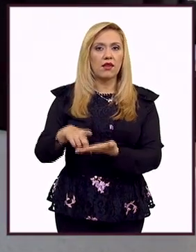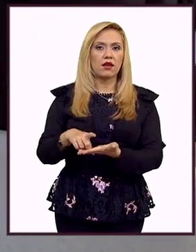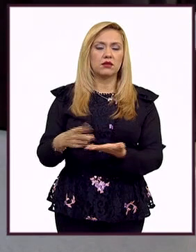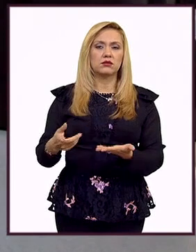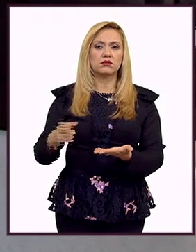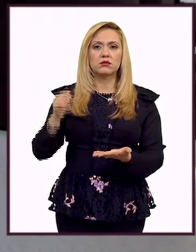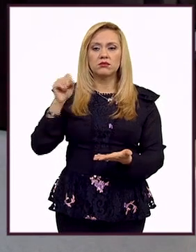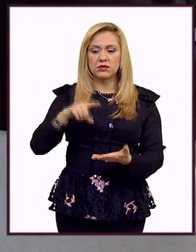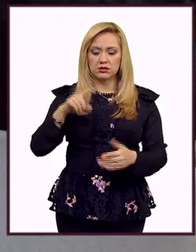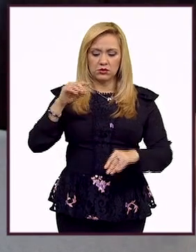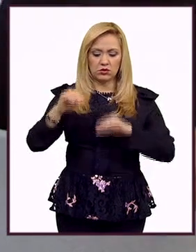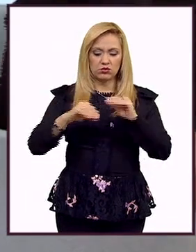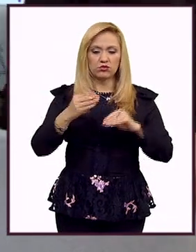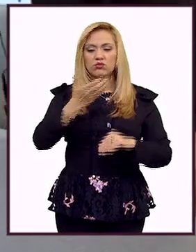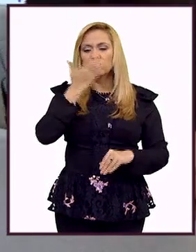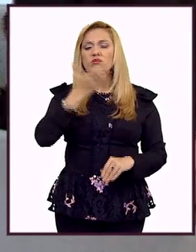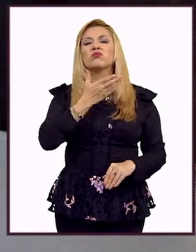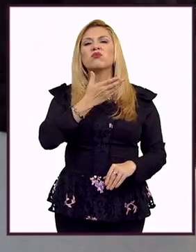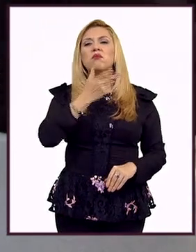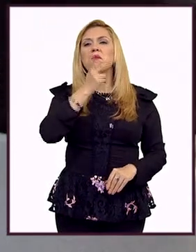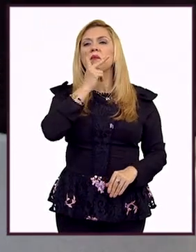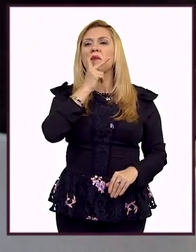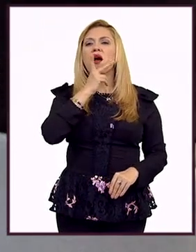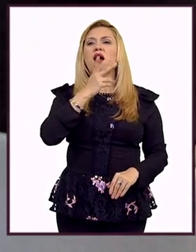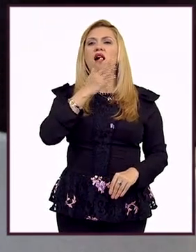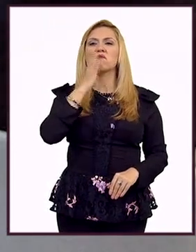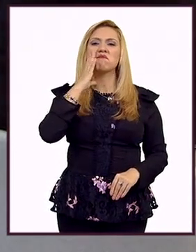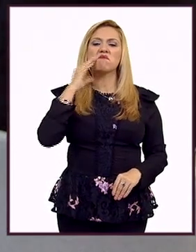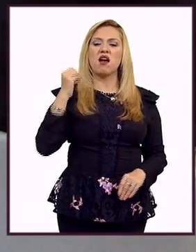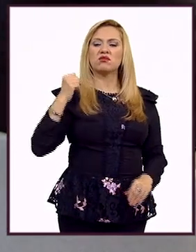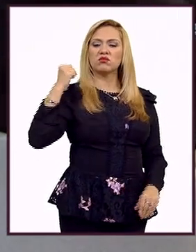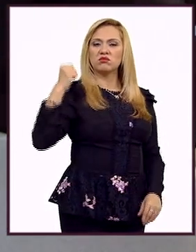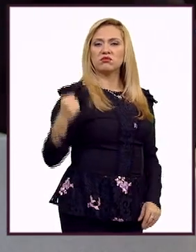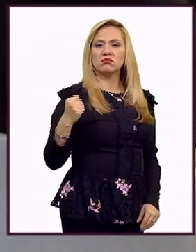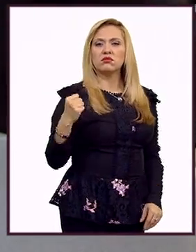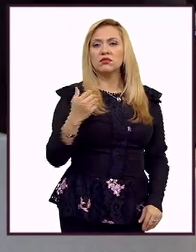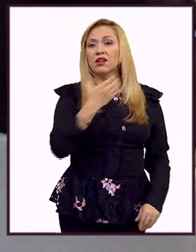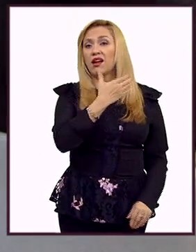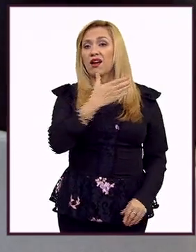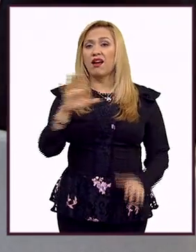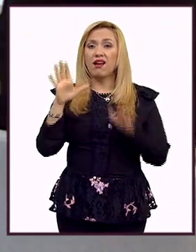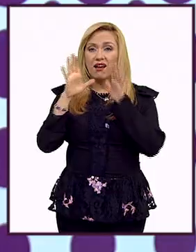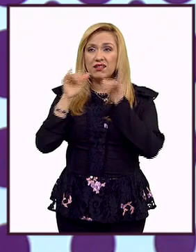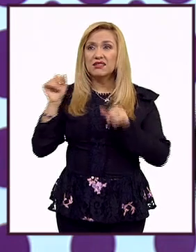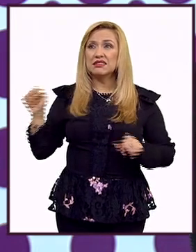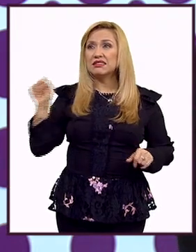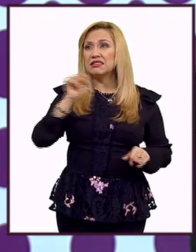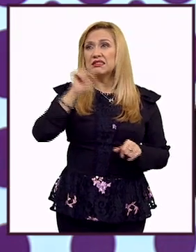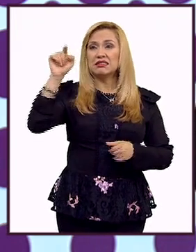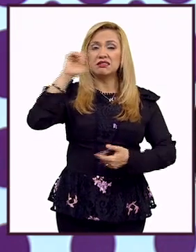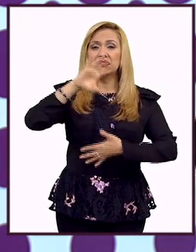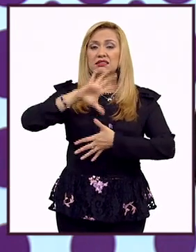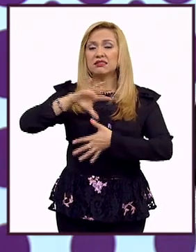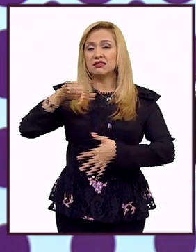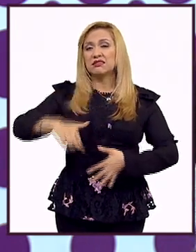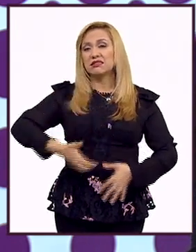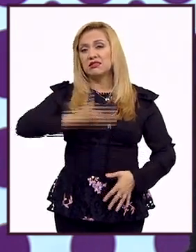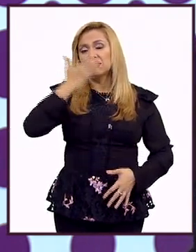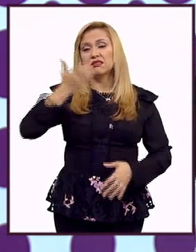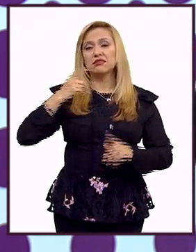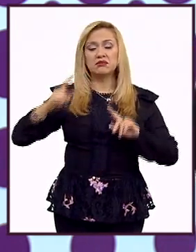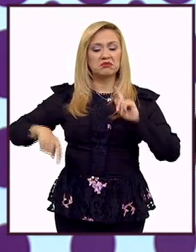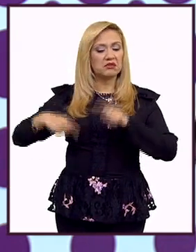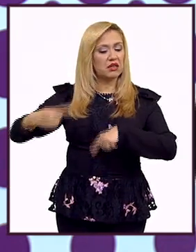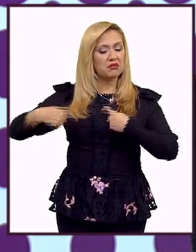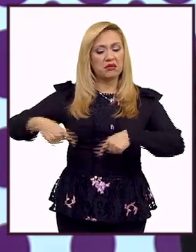misma estructura patriarcal de la que vivimos de muchas zonas rurales de Latinoamérica, vamos a decirlo así, pues se